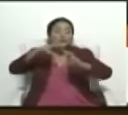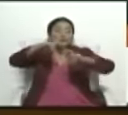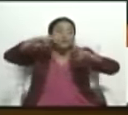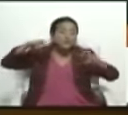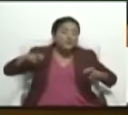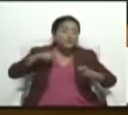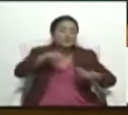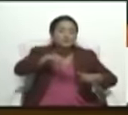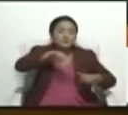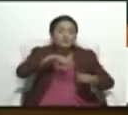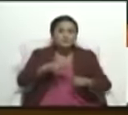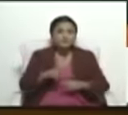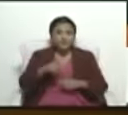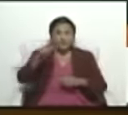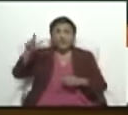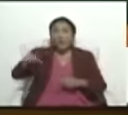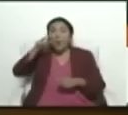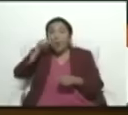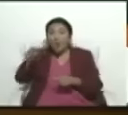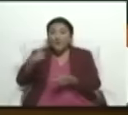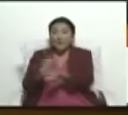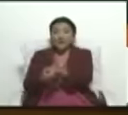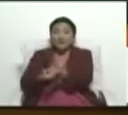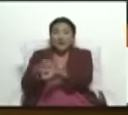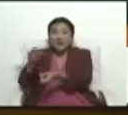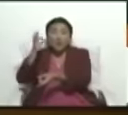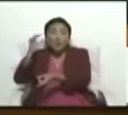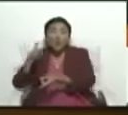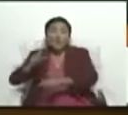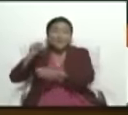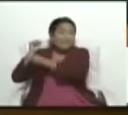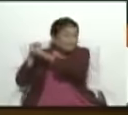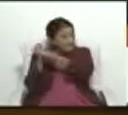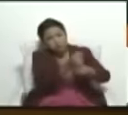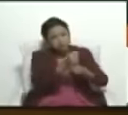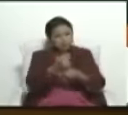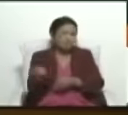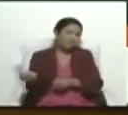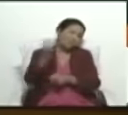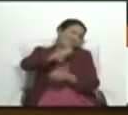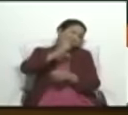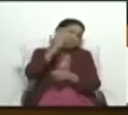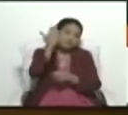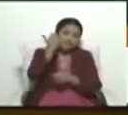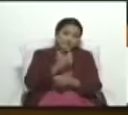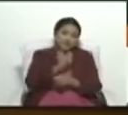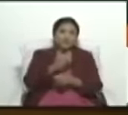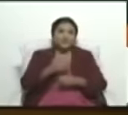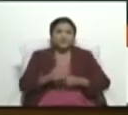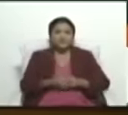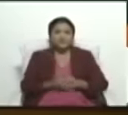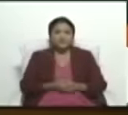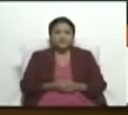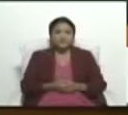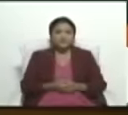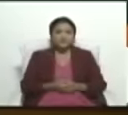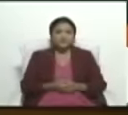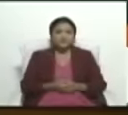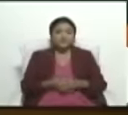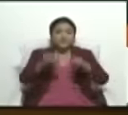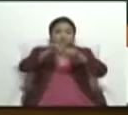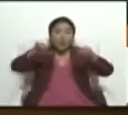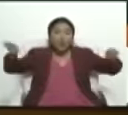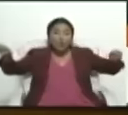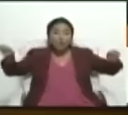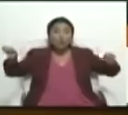da el batazo que yo narré en la anterior rueda de prensa, que recibe Cancerbero en uno de su, en un lado de su rostro,